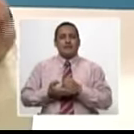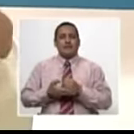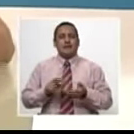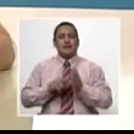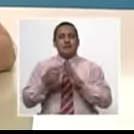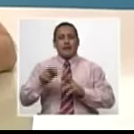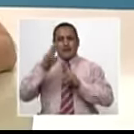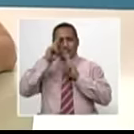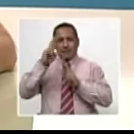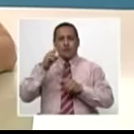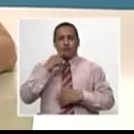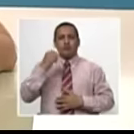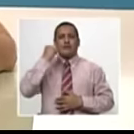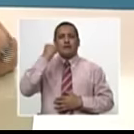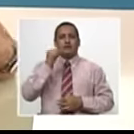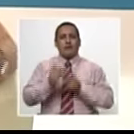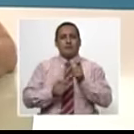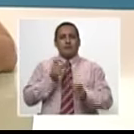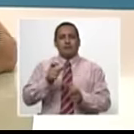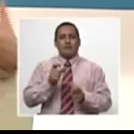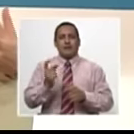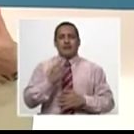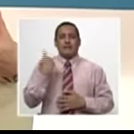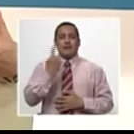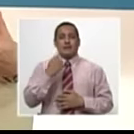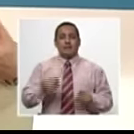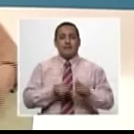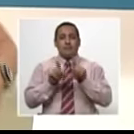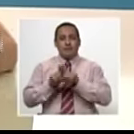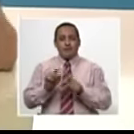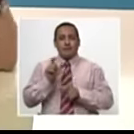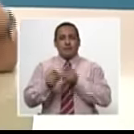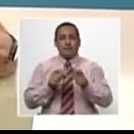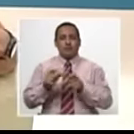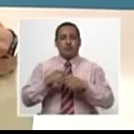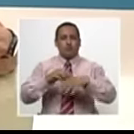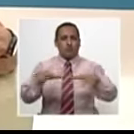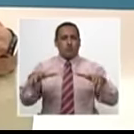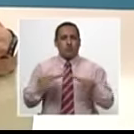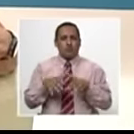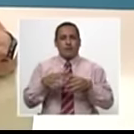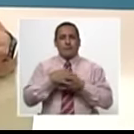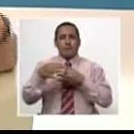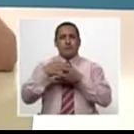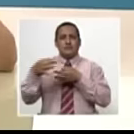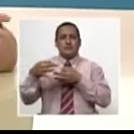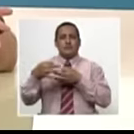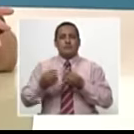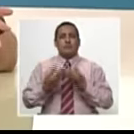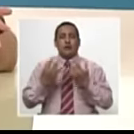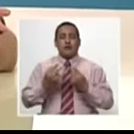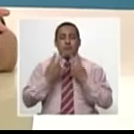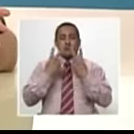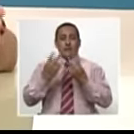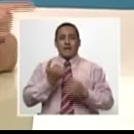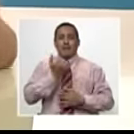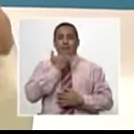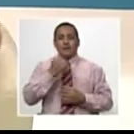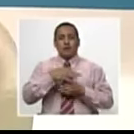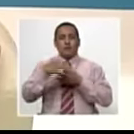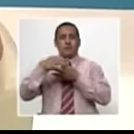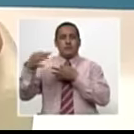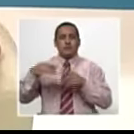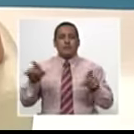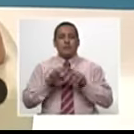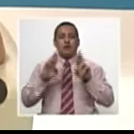que respeten los derechos fundamentales de las personas y en ese sentido también de las poblaciones, ¿no?, de las regiones. Vamos a ver qué pasa con la descentralización